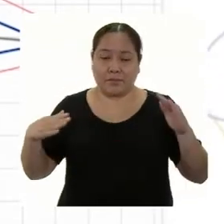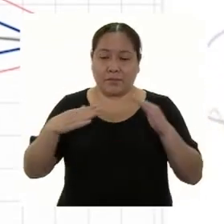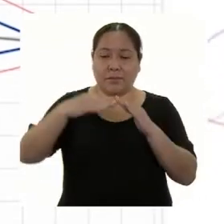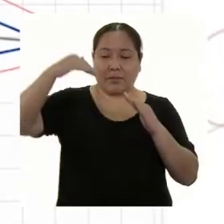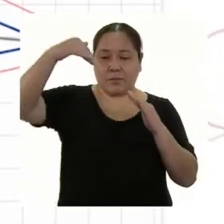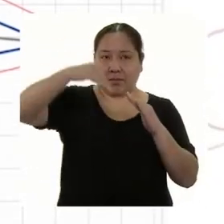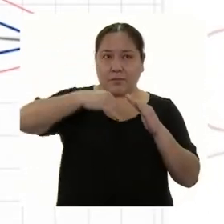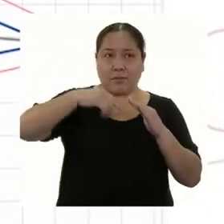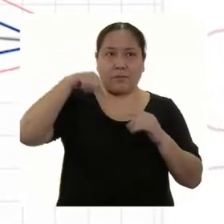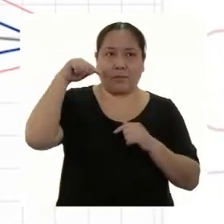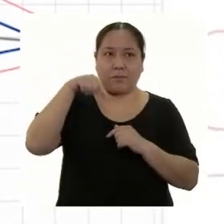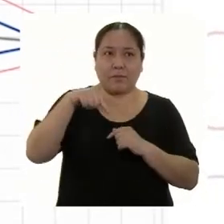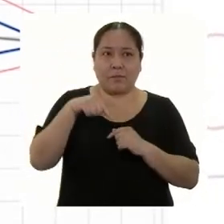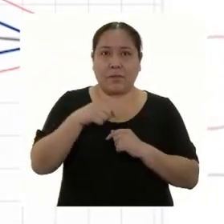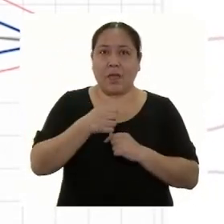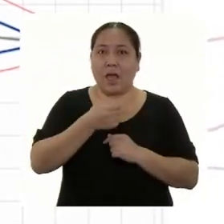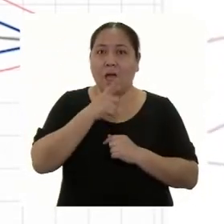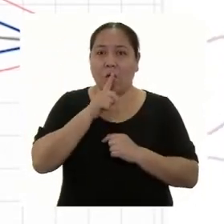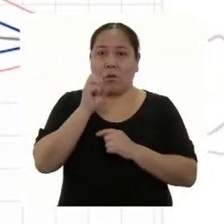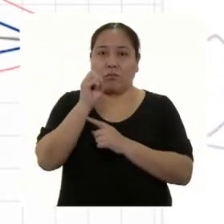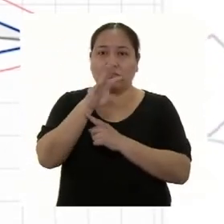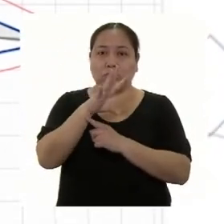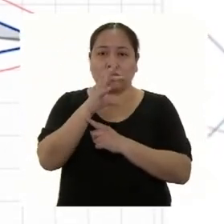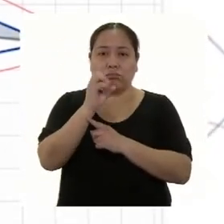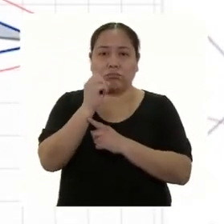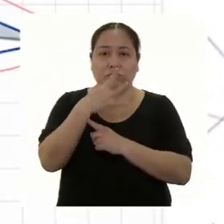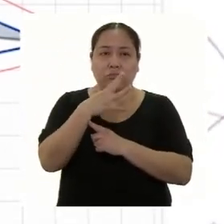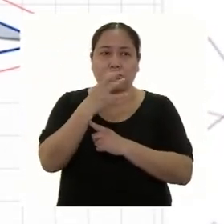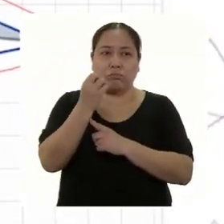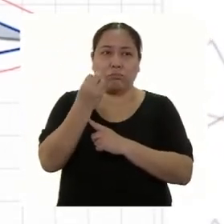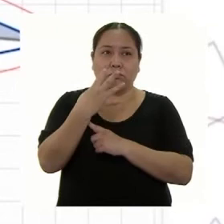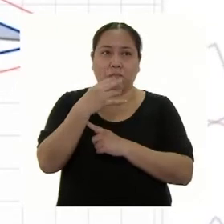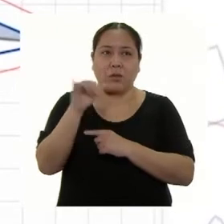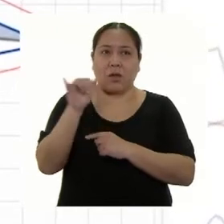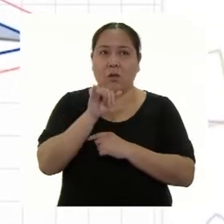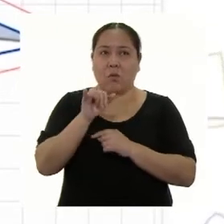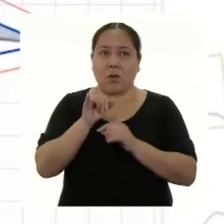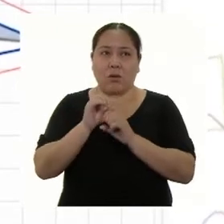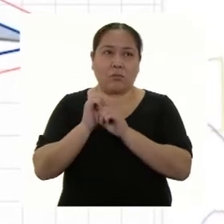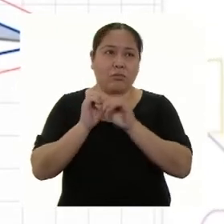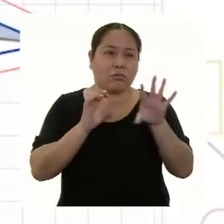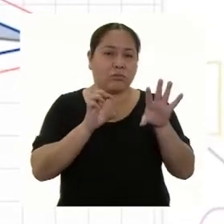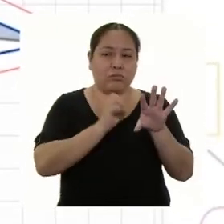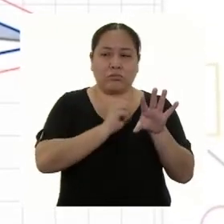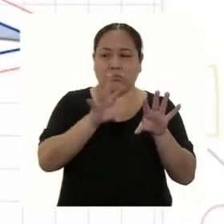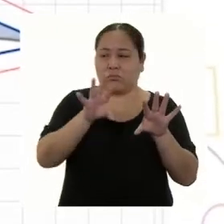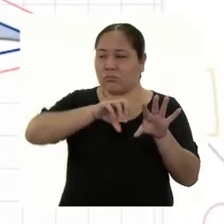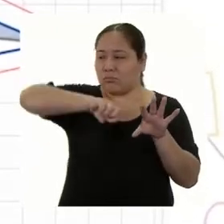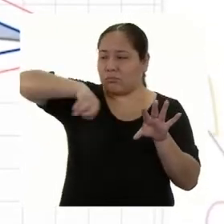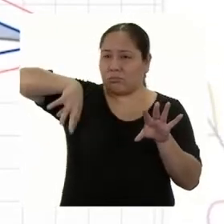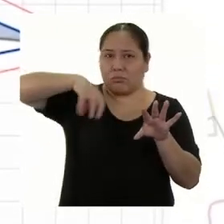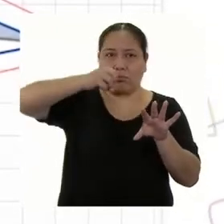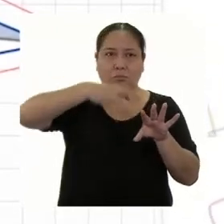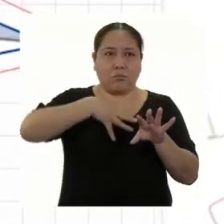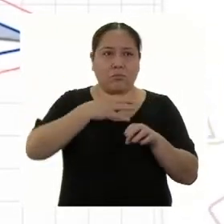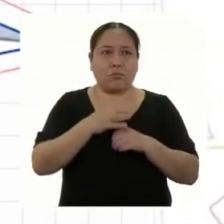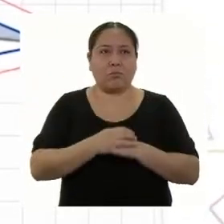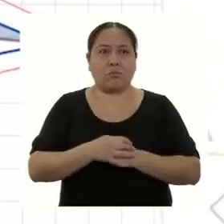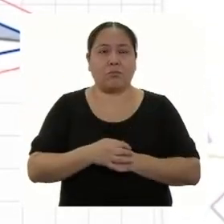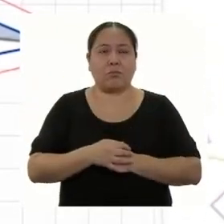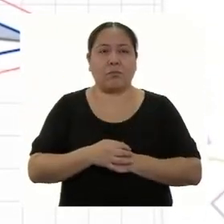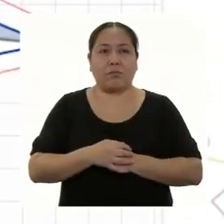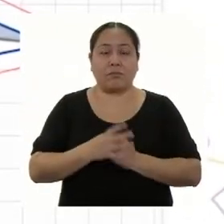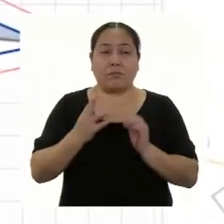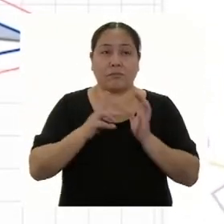y necesitamos que los chorros de los aspersores tengan una igual distancia a cada uno de los rincones de esos espacios,